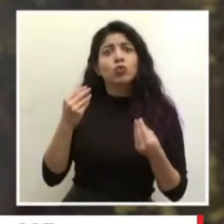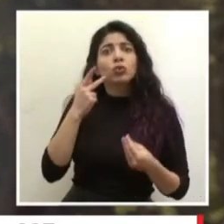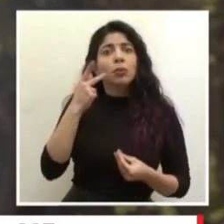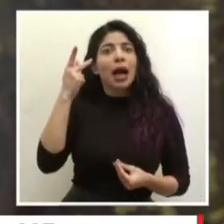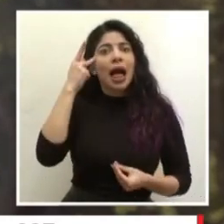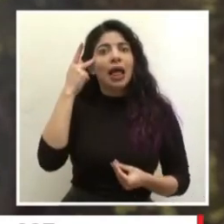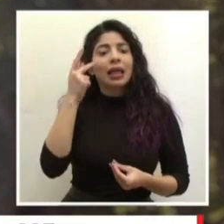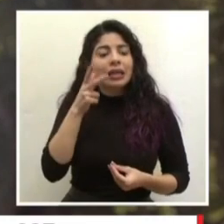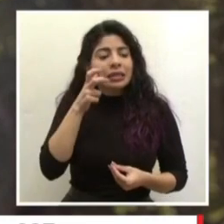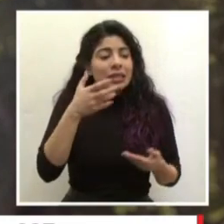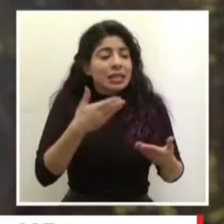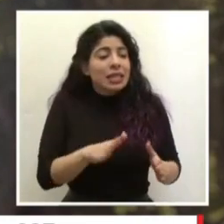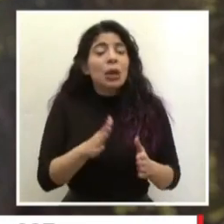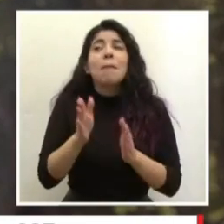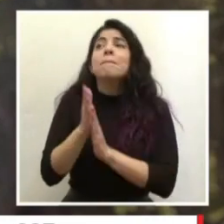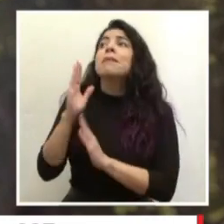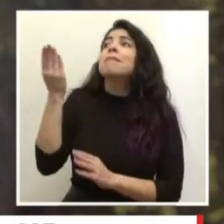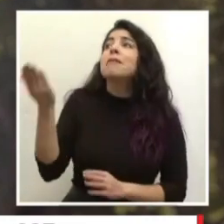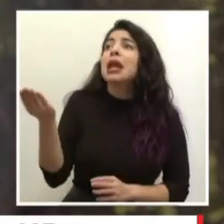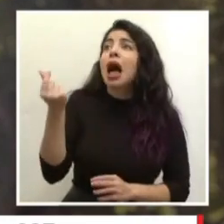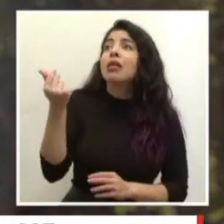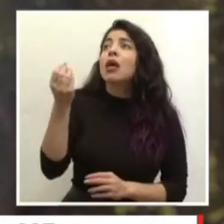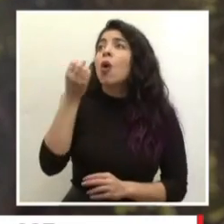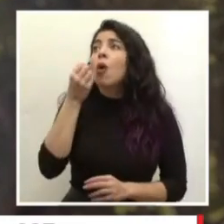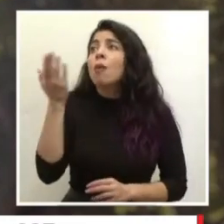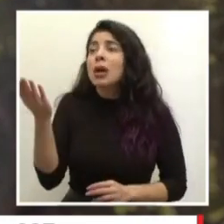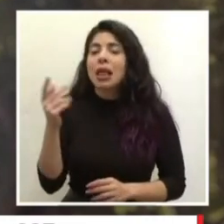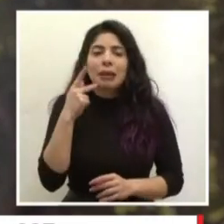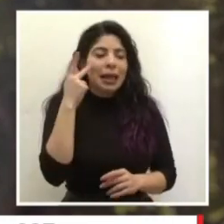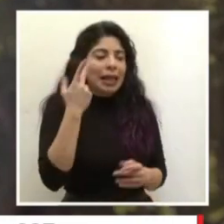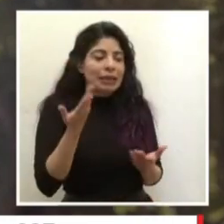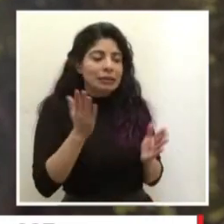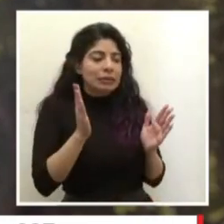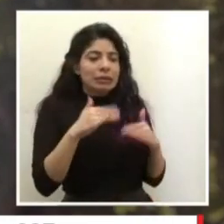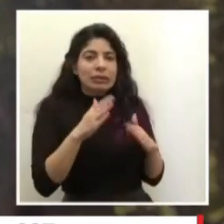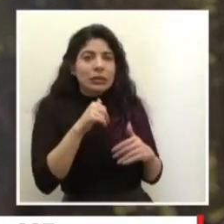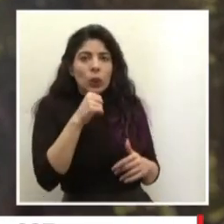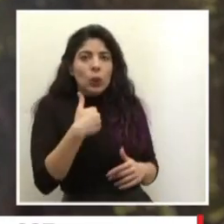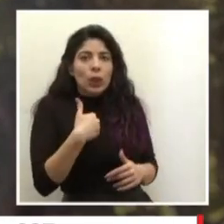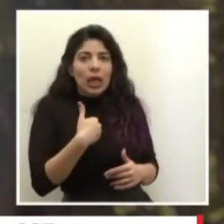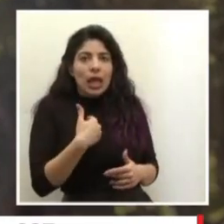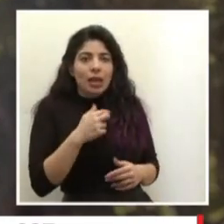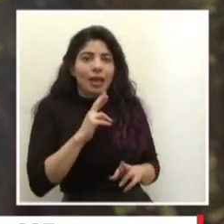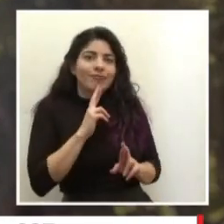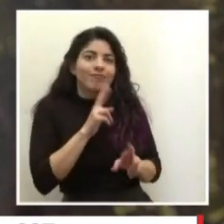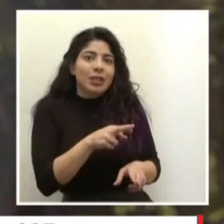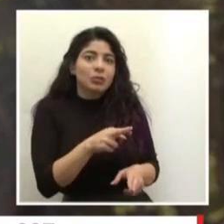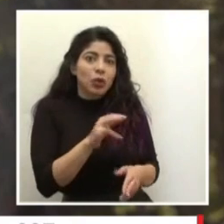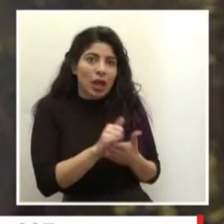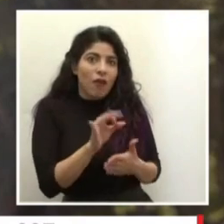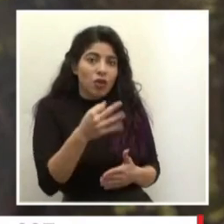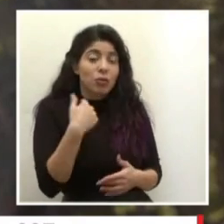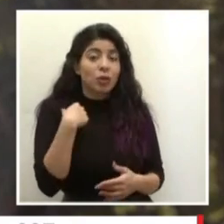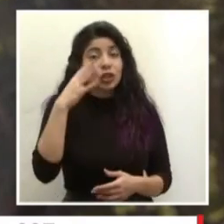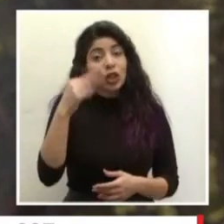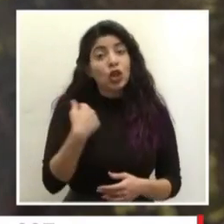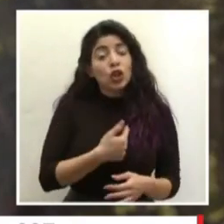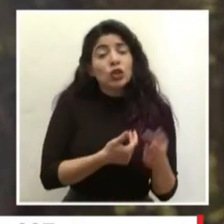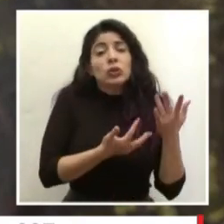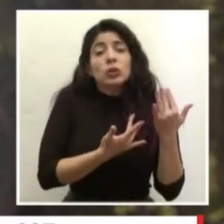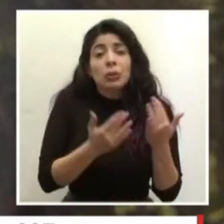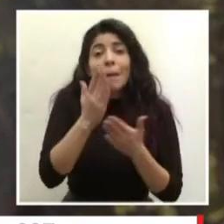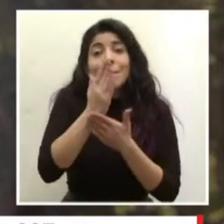que escuchar a sus hijos que le piden plato, le piden comida y no lo tienen. Y claramente tienen que responder de esa manera. Yo creo que nosotros esperaríamos por